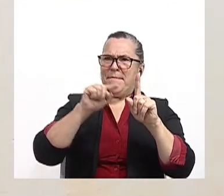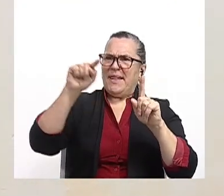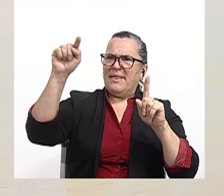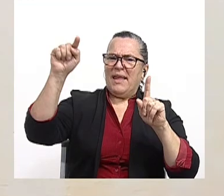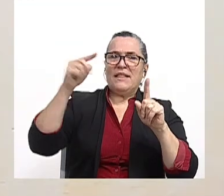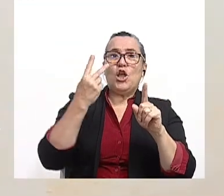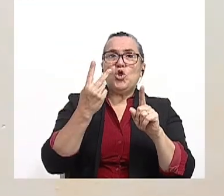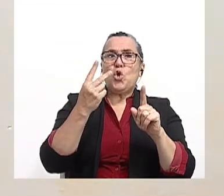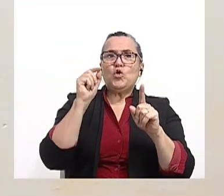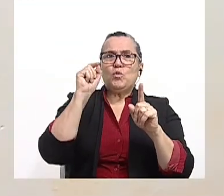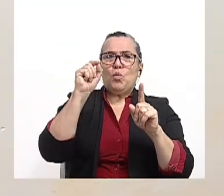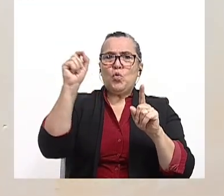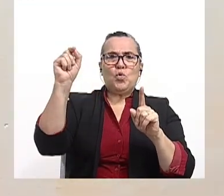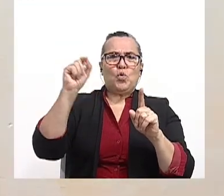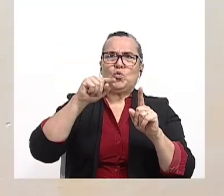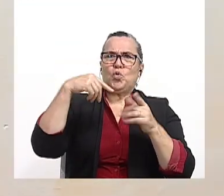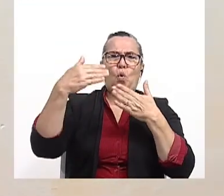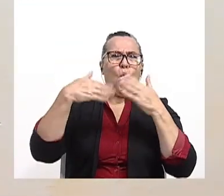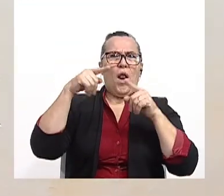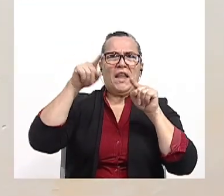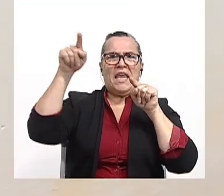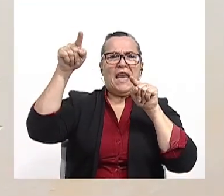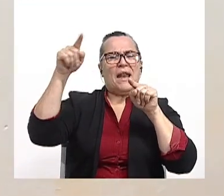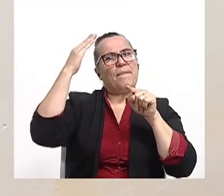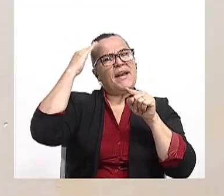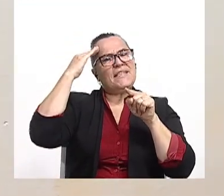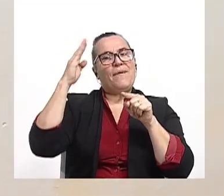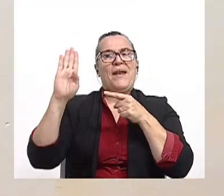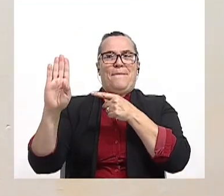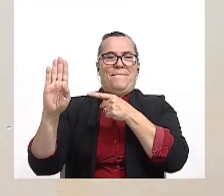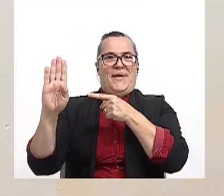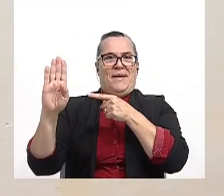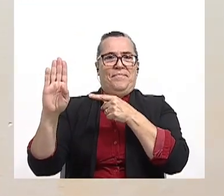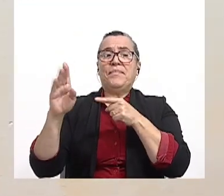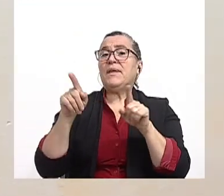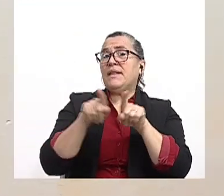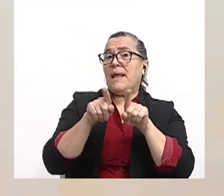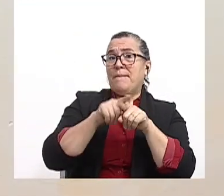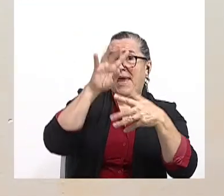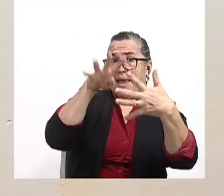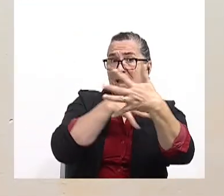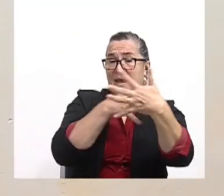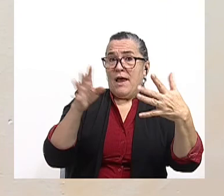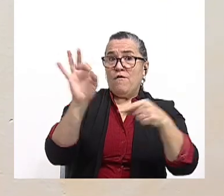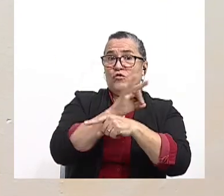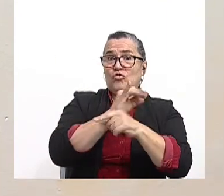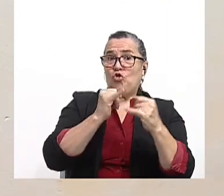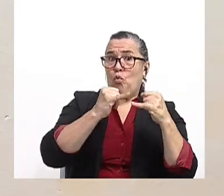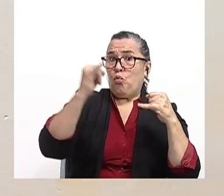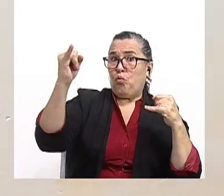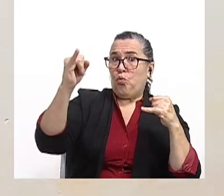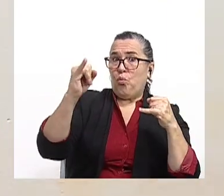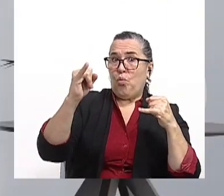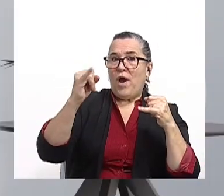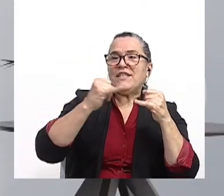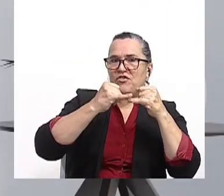puntos cualesquiera de la recta para calcular el valor de b. Y también que la gráfica de una función lineal es una